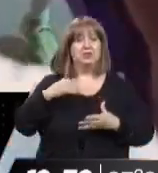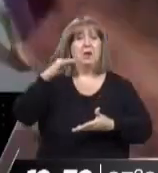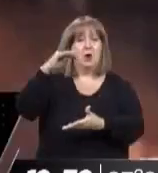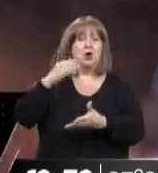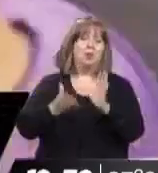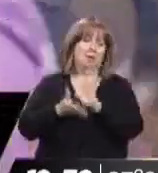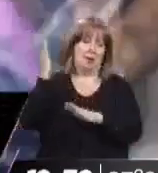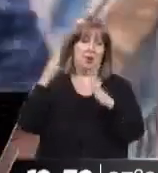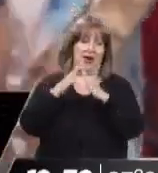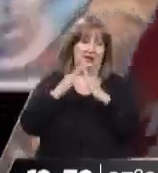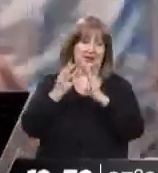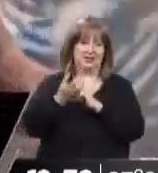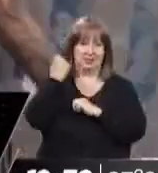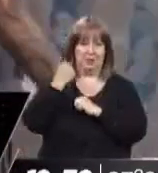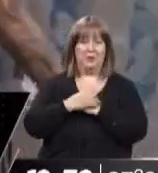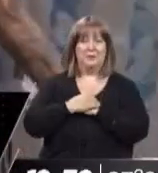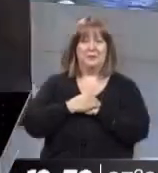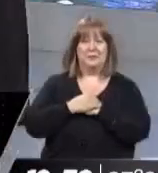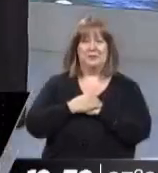¡Vamos!